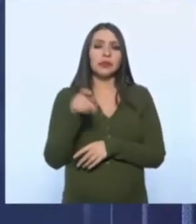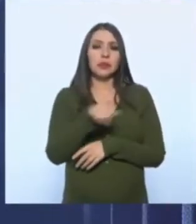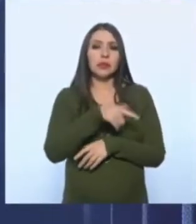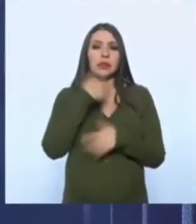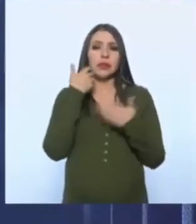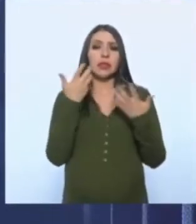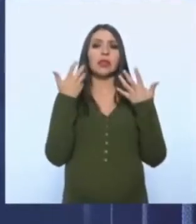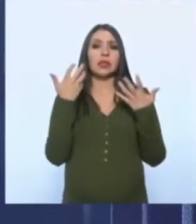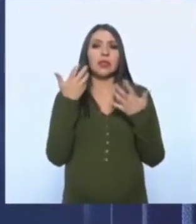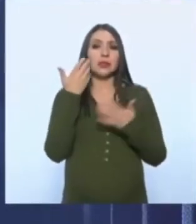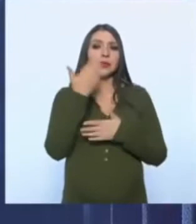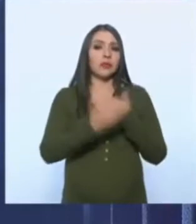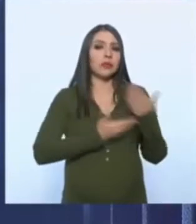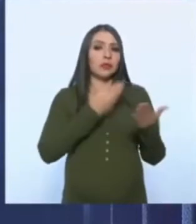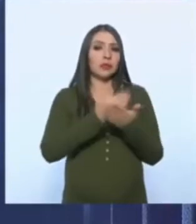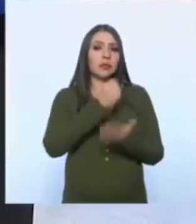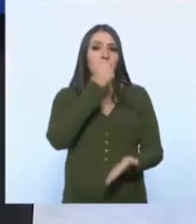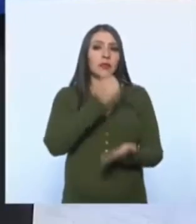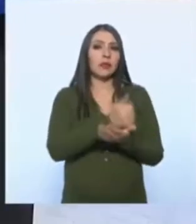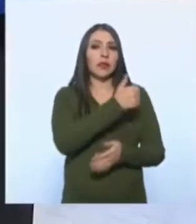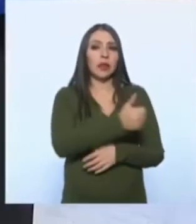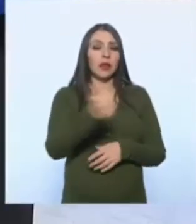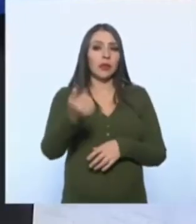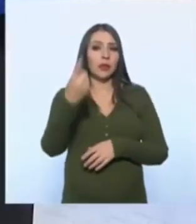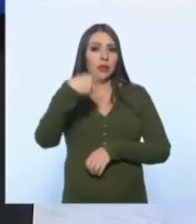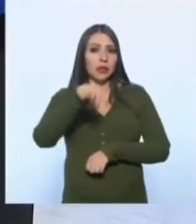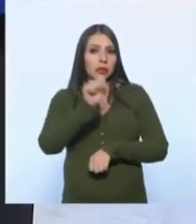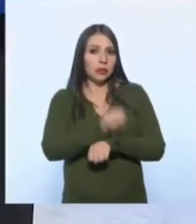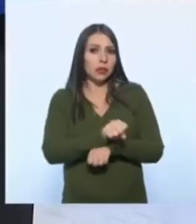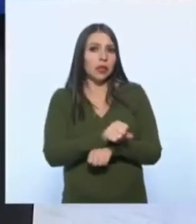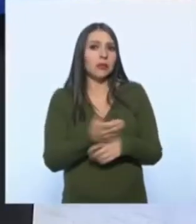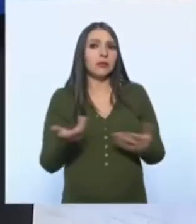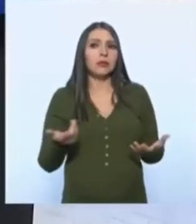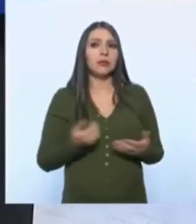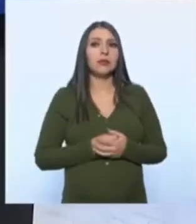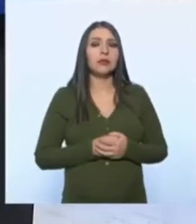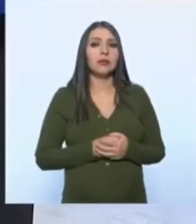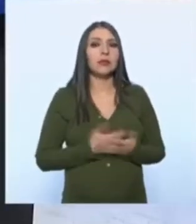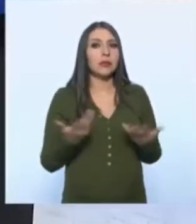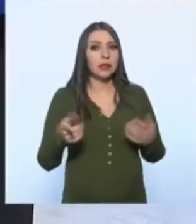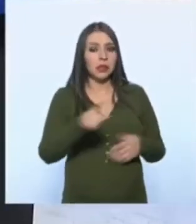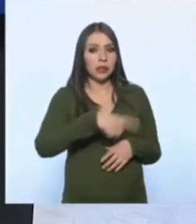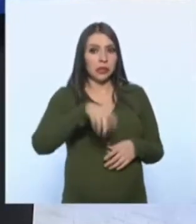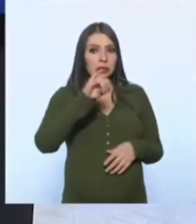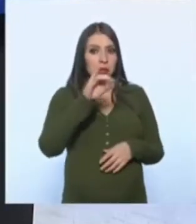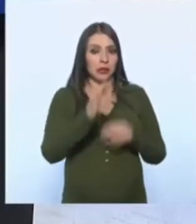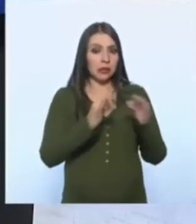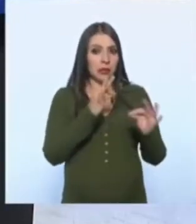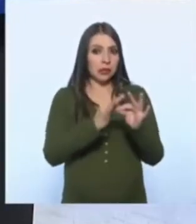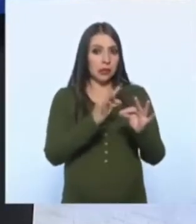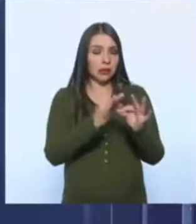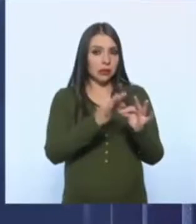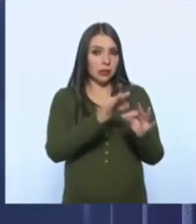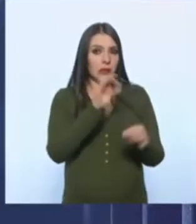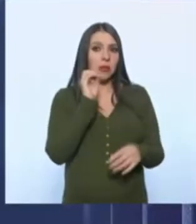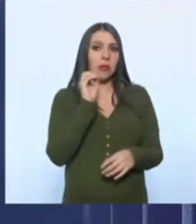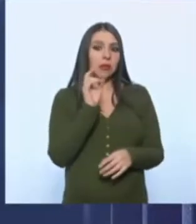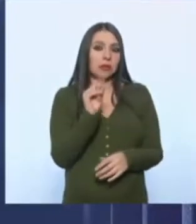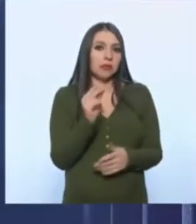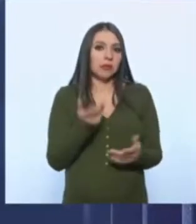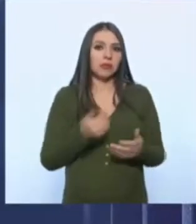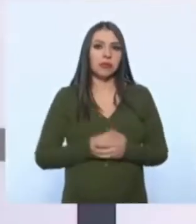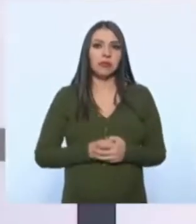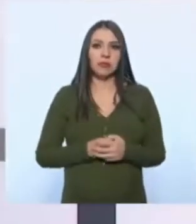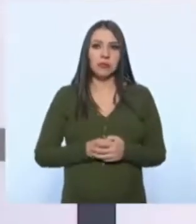era aprobar una iniciativa de ley cada semana. Que, digamos, ¿lo están cumpliendo? ¿Están alcanzando esa meta? No, yo